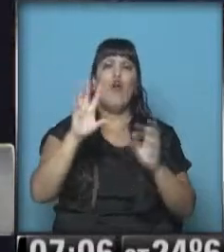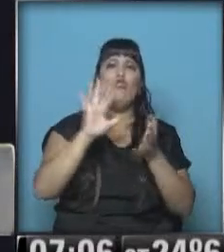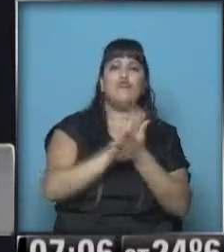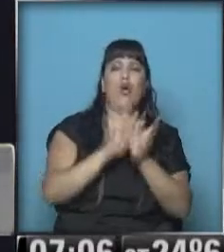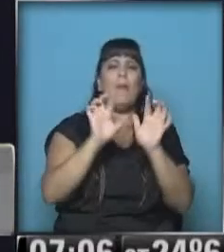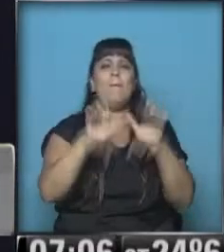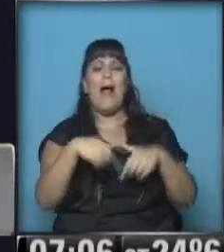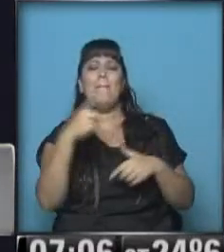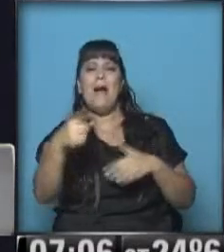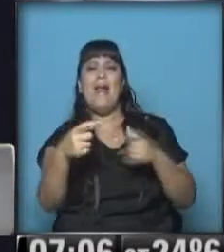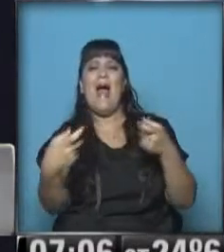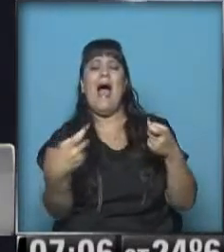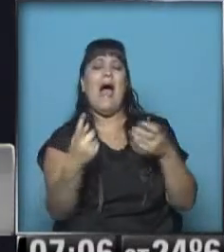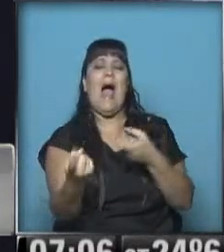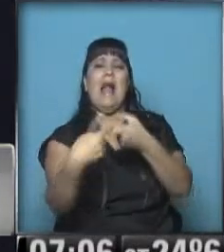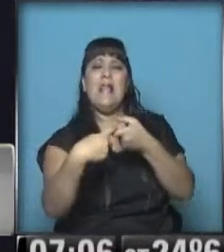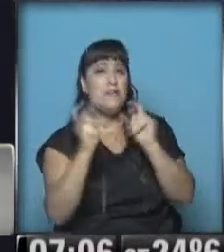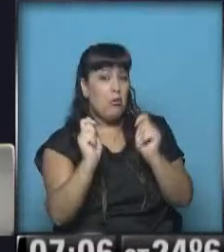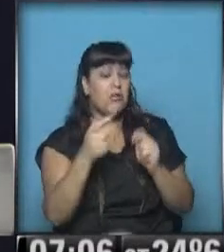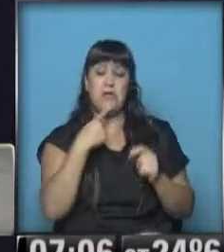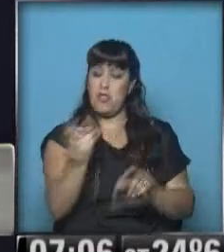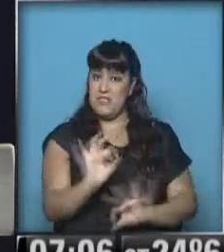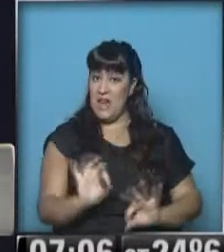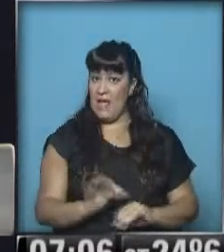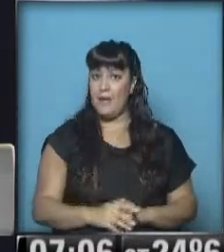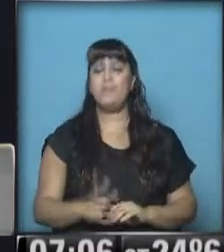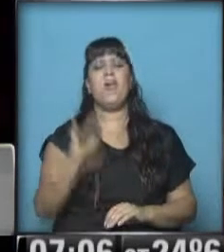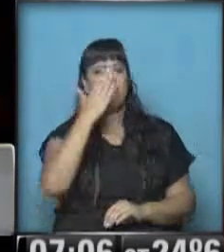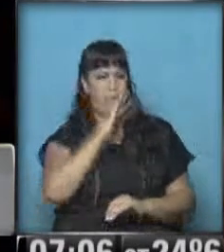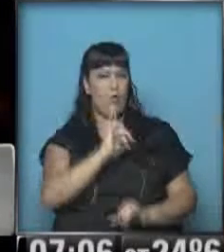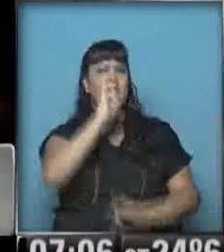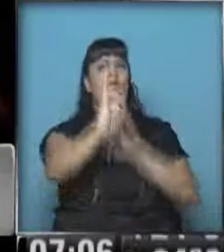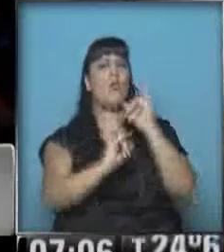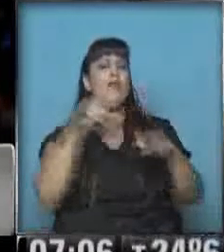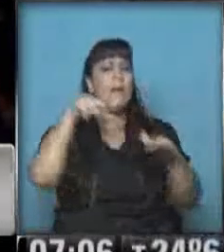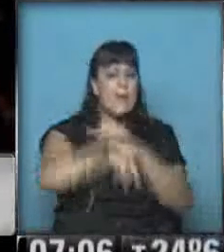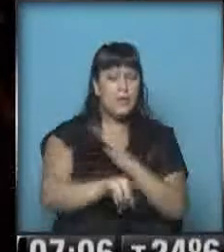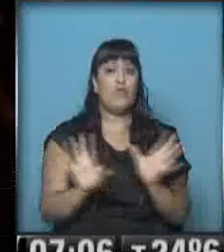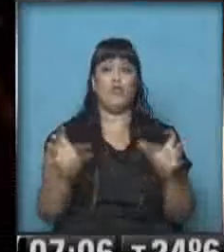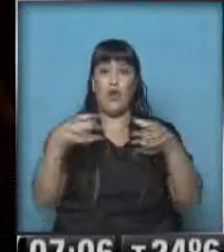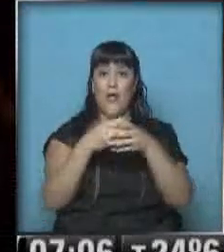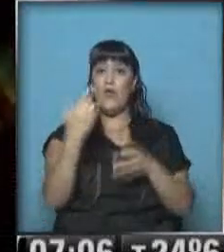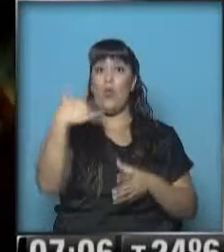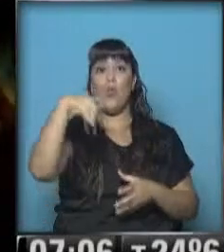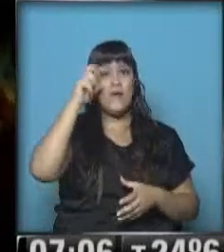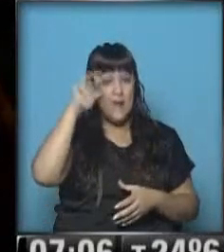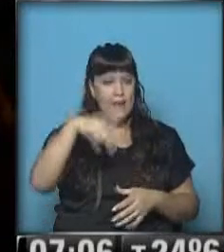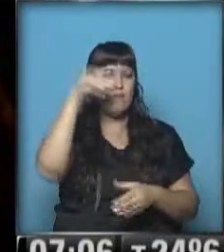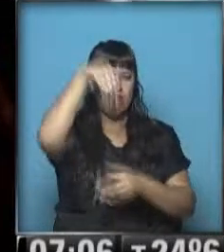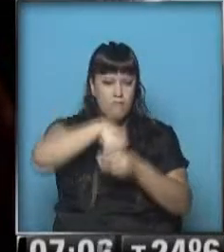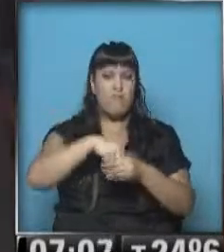de alianzas. Bueno, más adelante les vamos a ampliar entonces sobre esta crisis en el Frente Amplio.